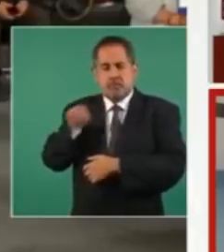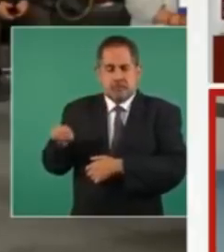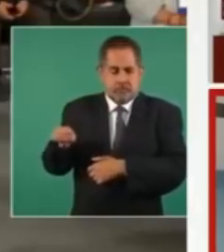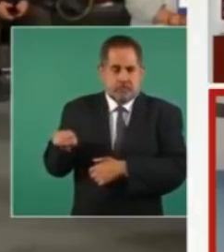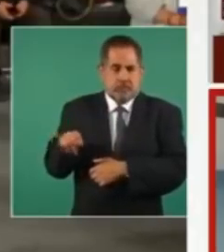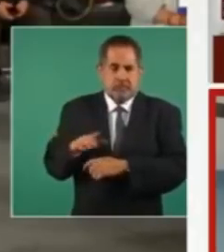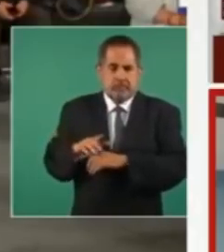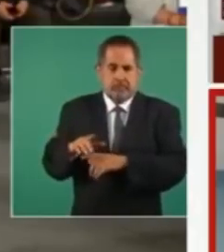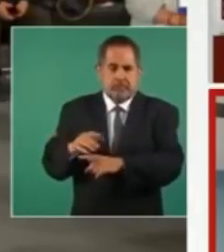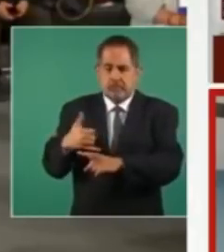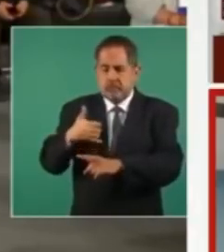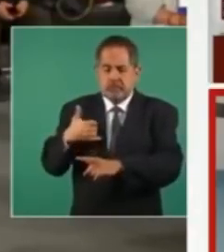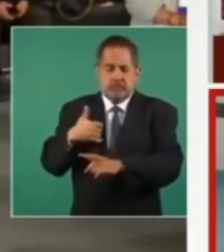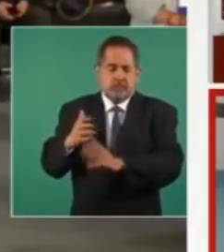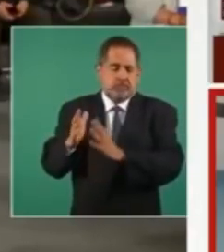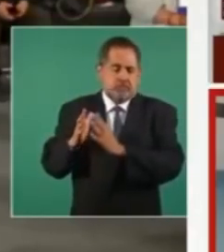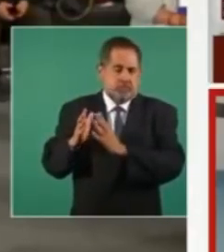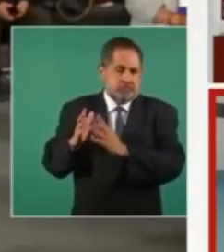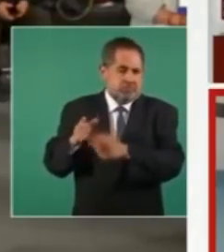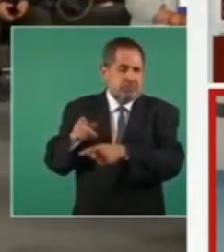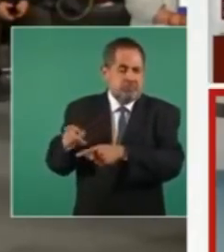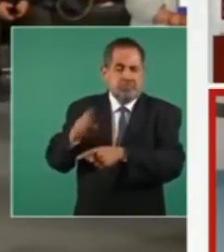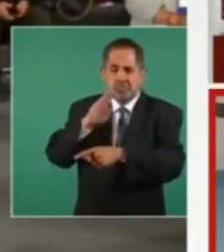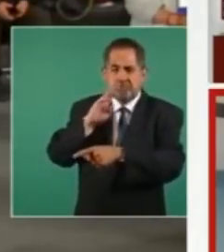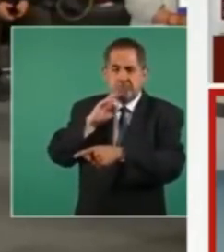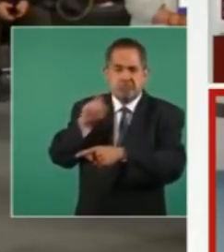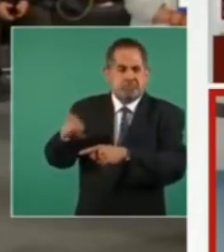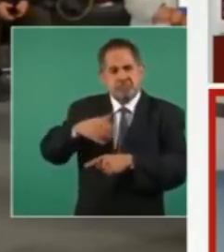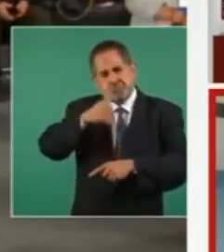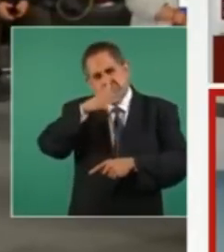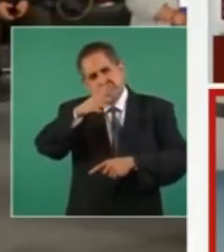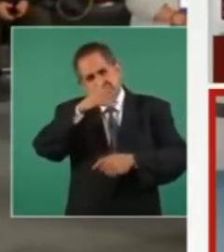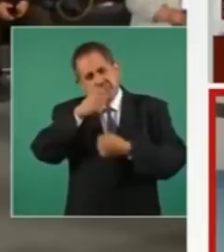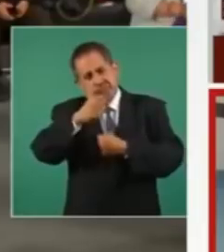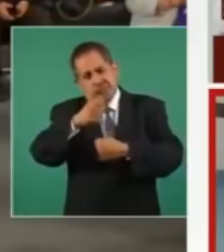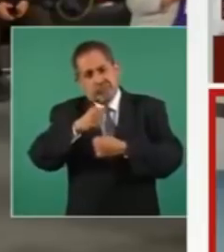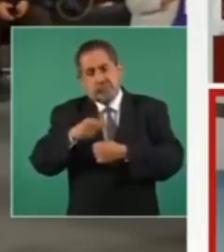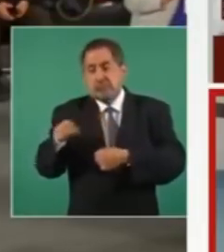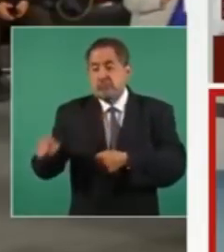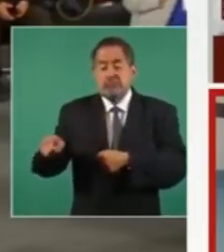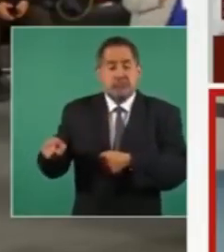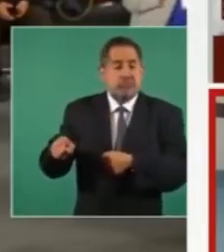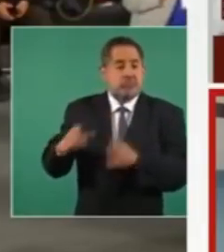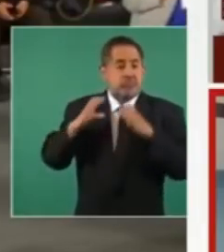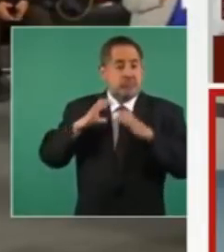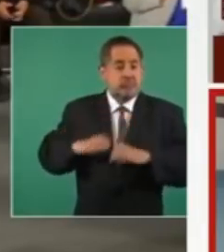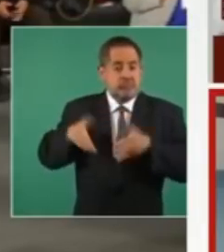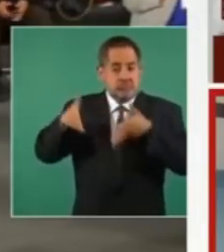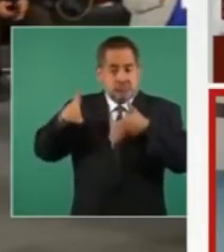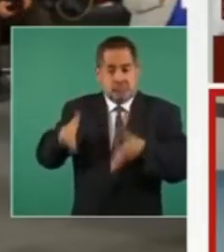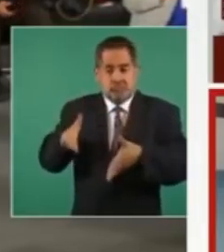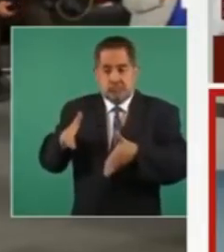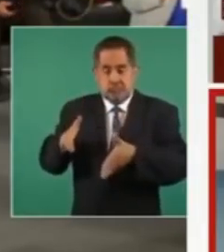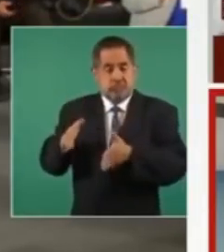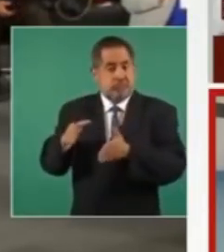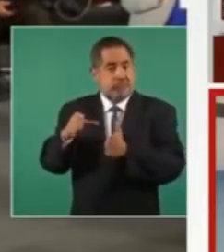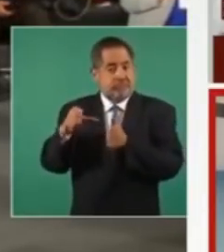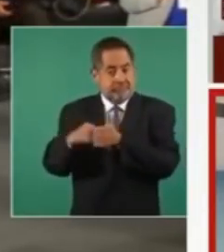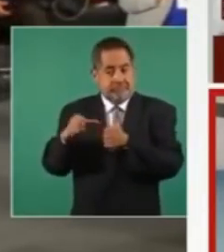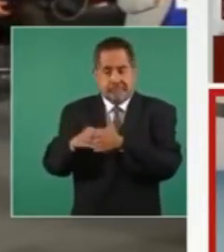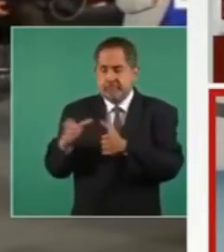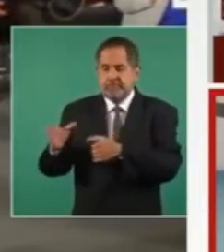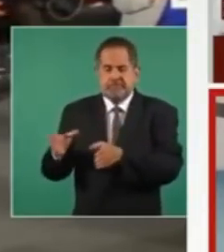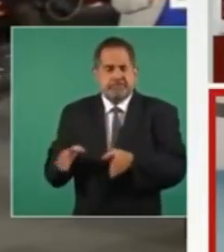pues que ya incluso en protesta llevó el féretro ante el Palacio